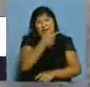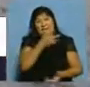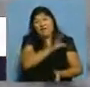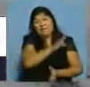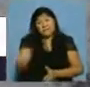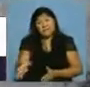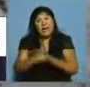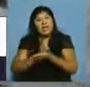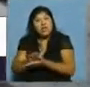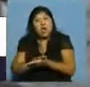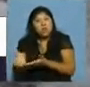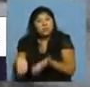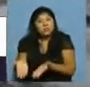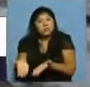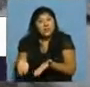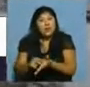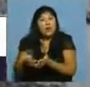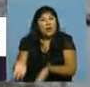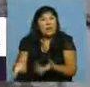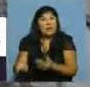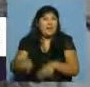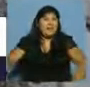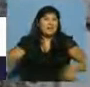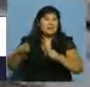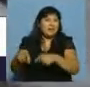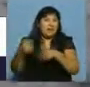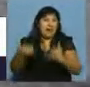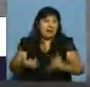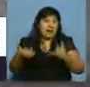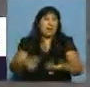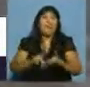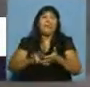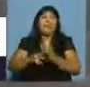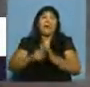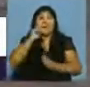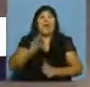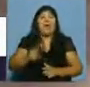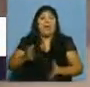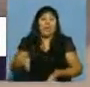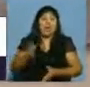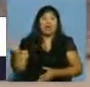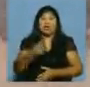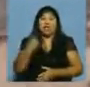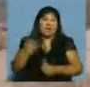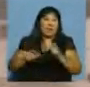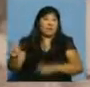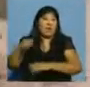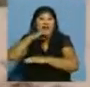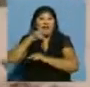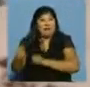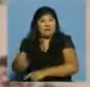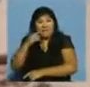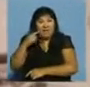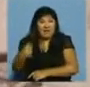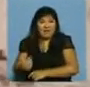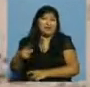problema y que causan realmente un verdadero peligro para todos los vecinos de Libertador General San Martín.